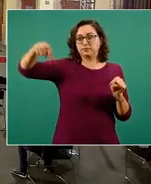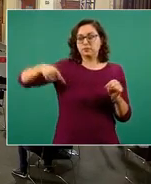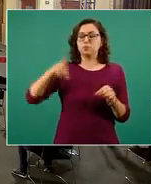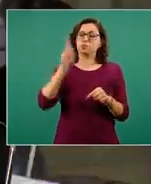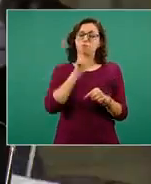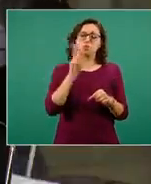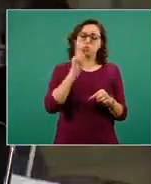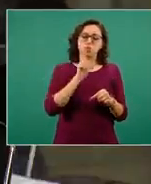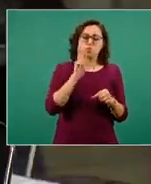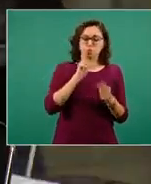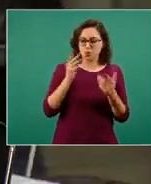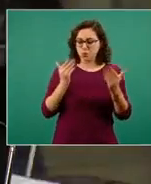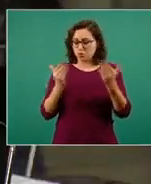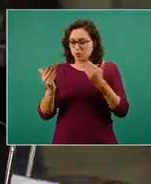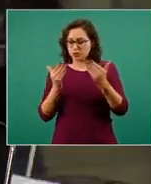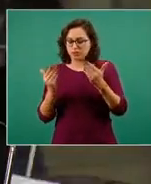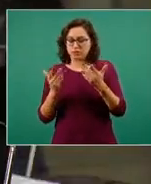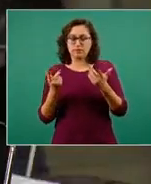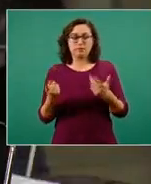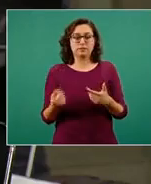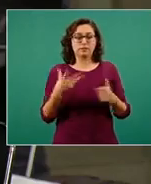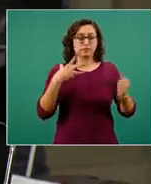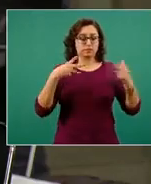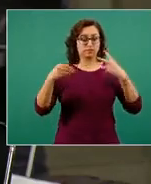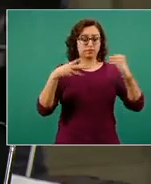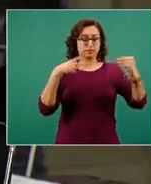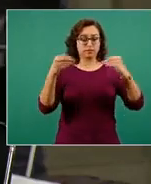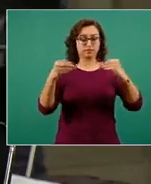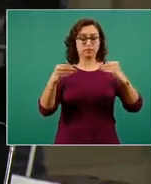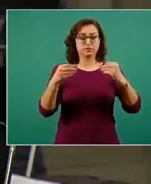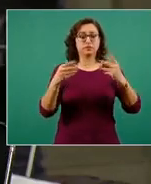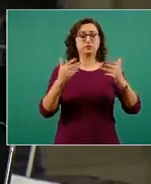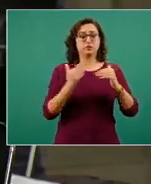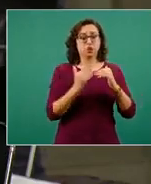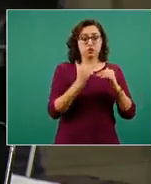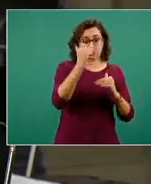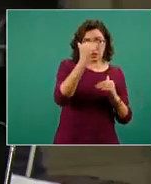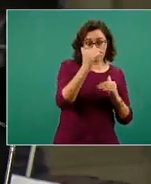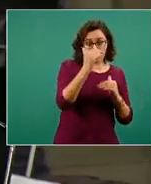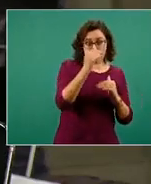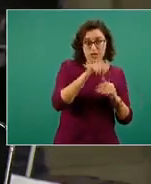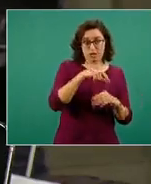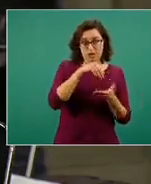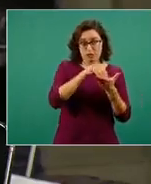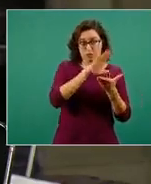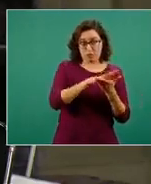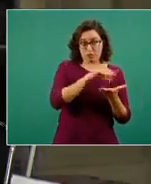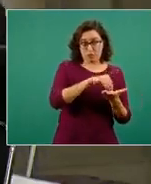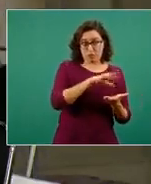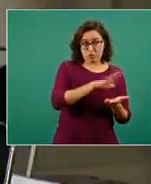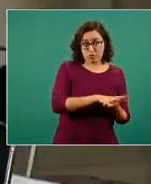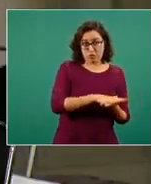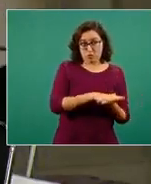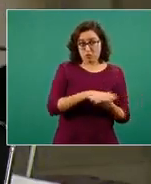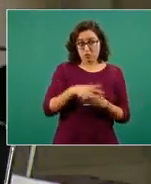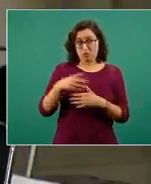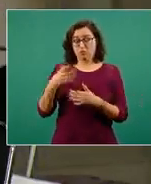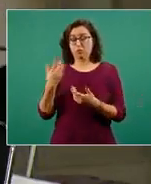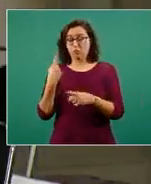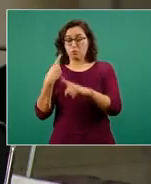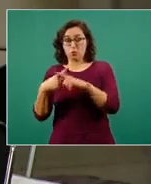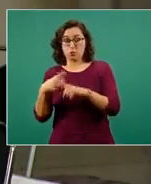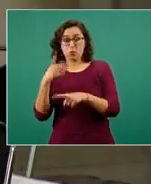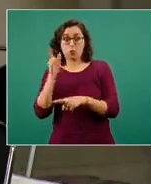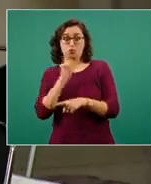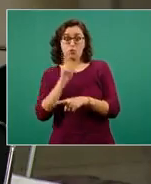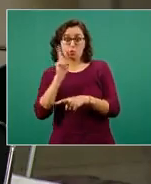relación existe entre el alza del número de pruebas practicadas y los casos positivos detectados en la Ciudad